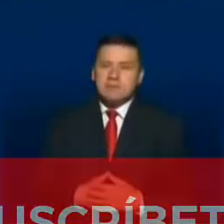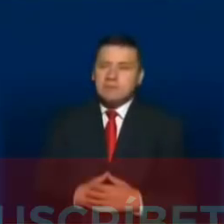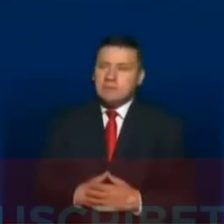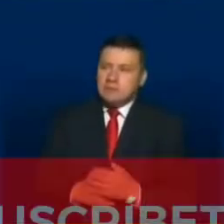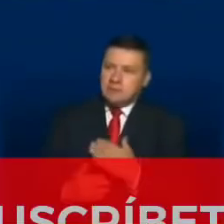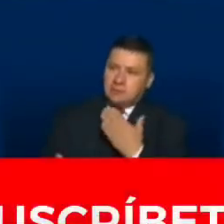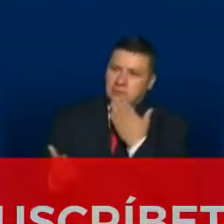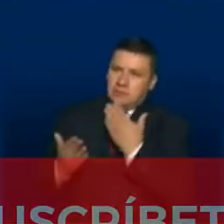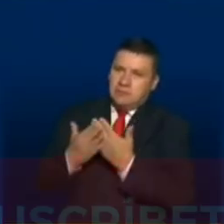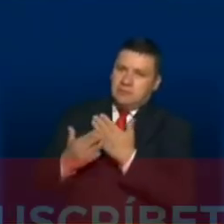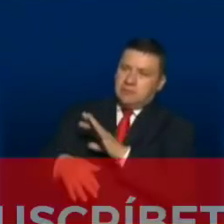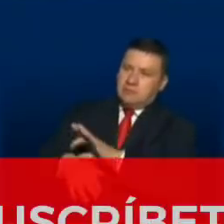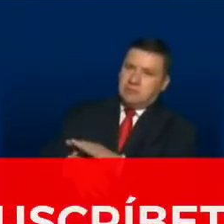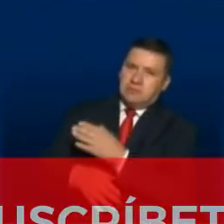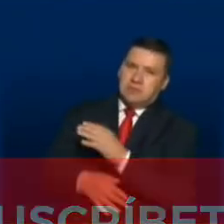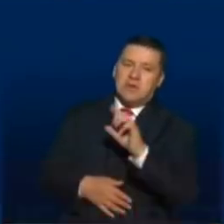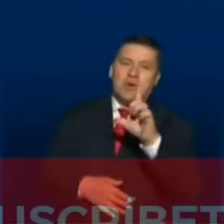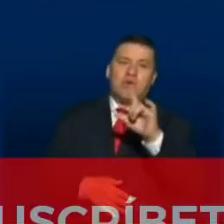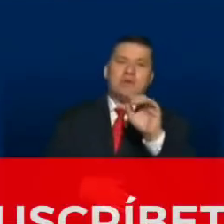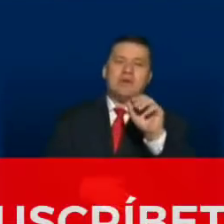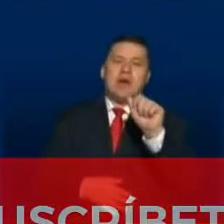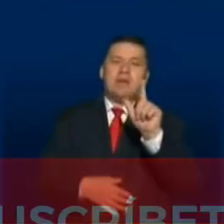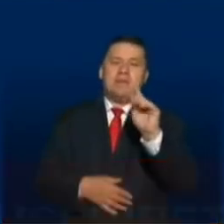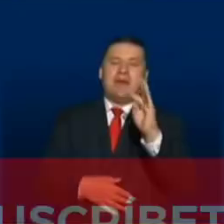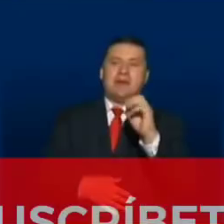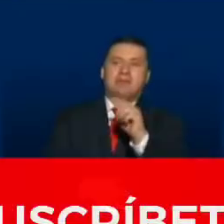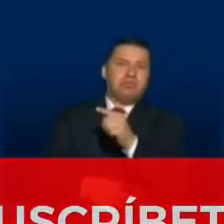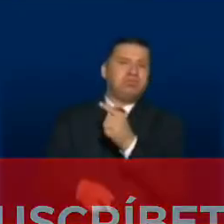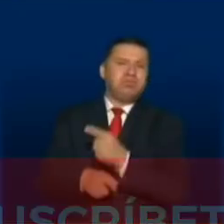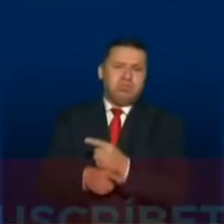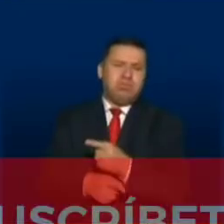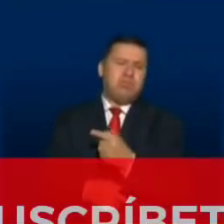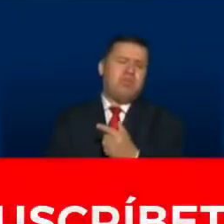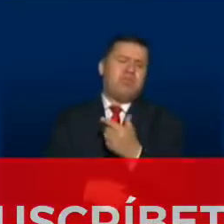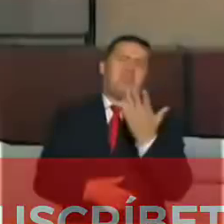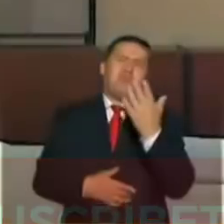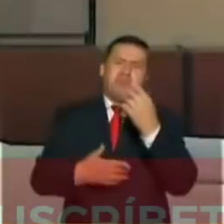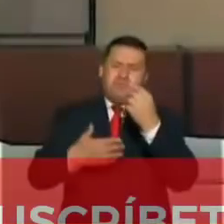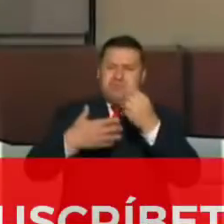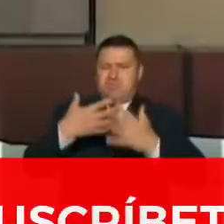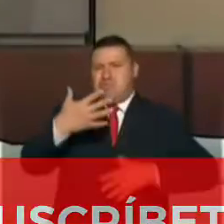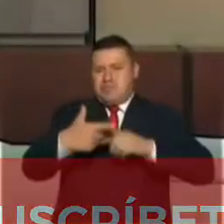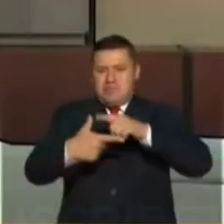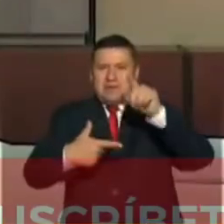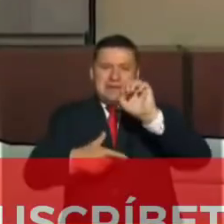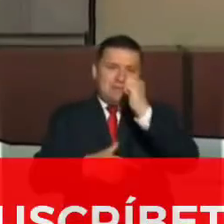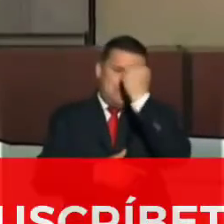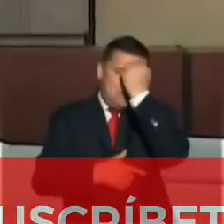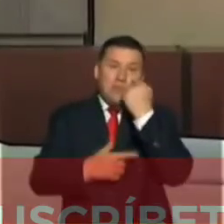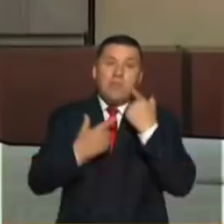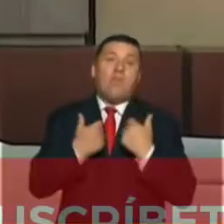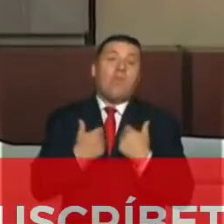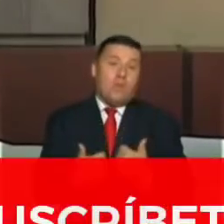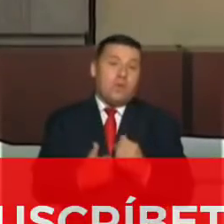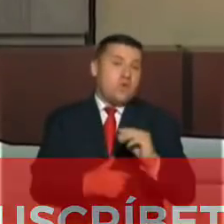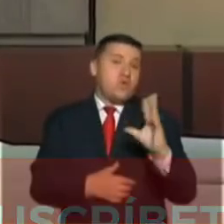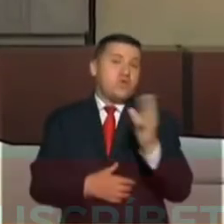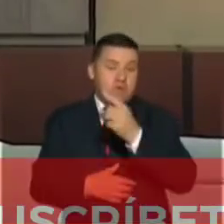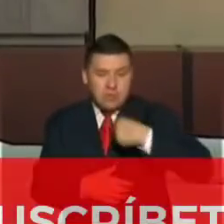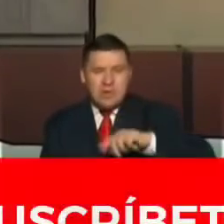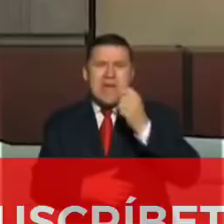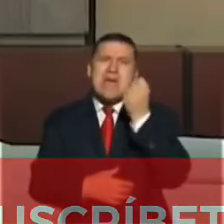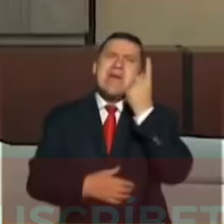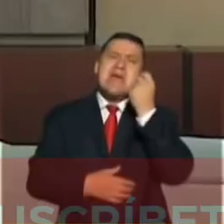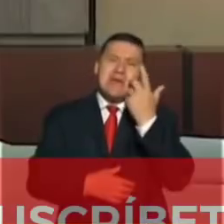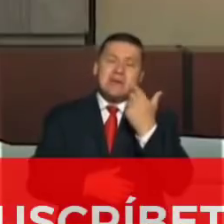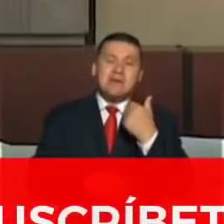Muchísimas gracias, doctor Luis Alberto. Yo creo que ahí no solamente hay un balance importante, sino que es muy bueno que todos nosotros entendamos